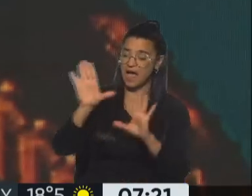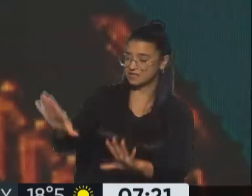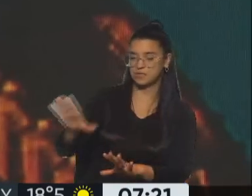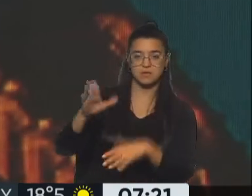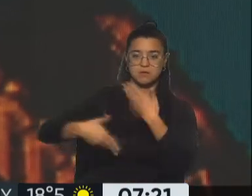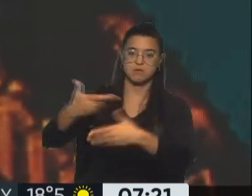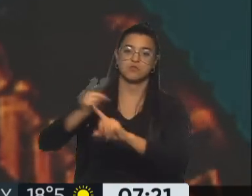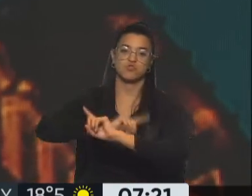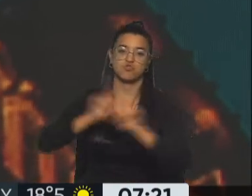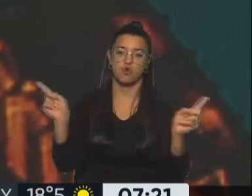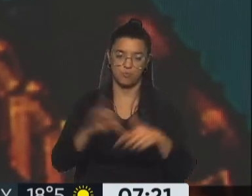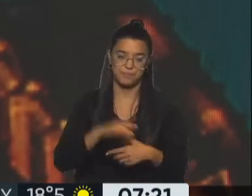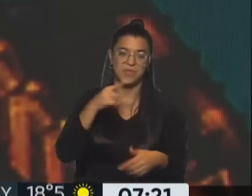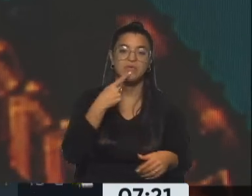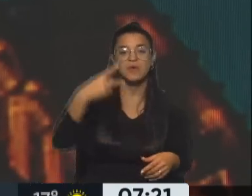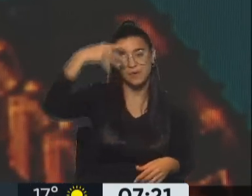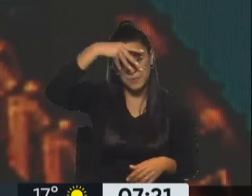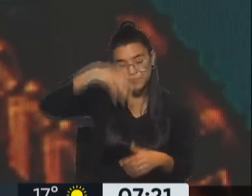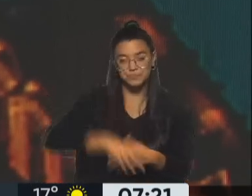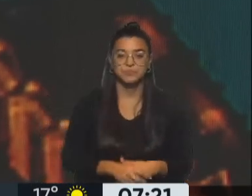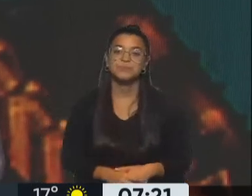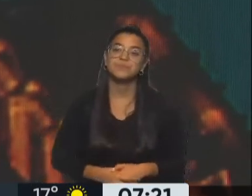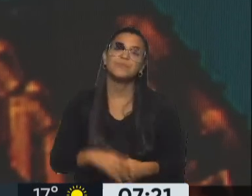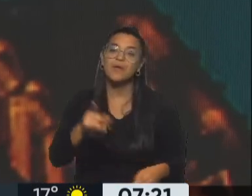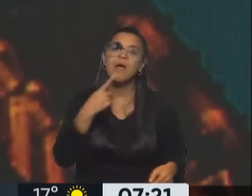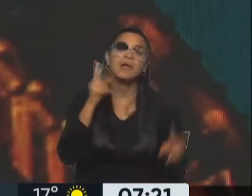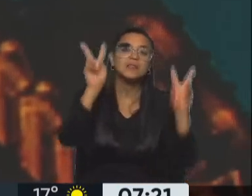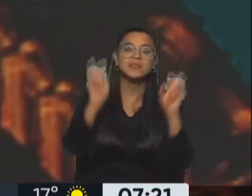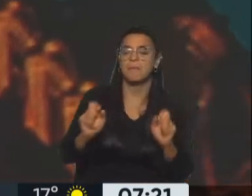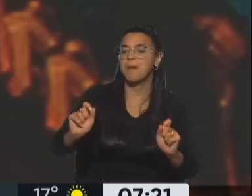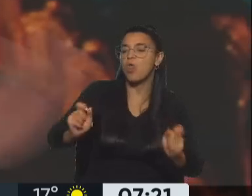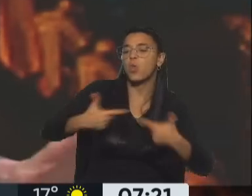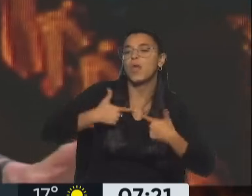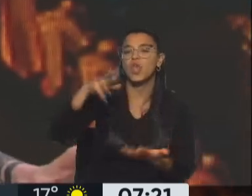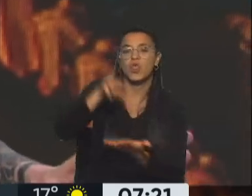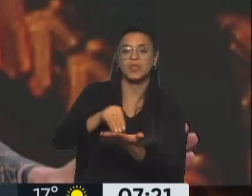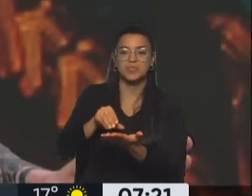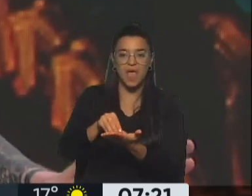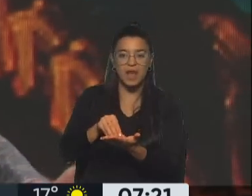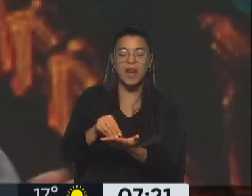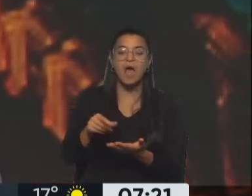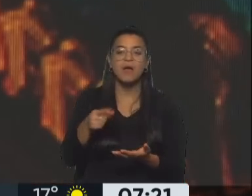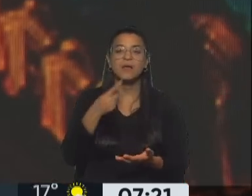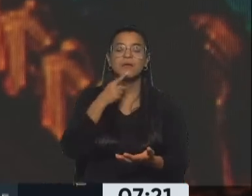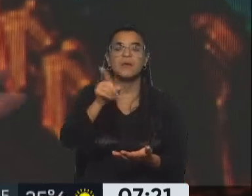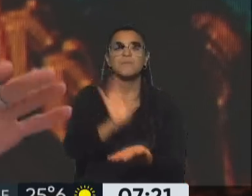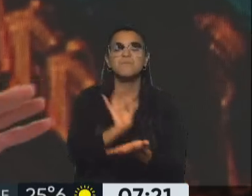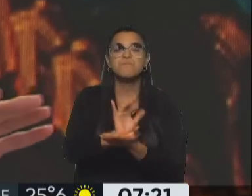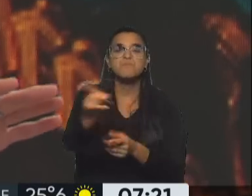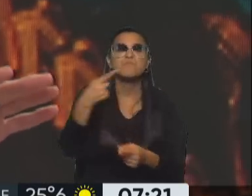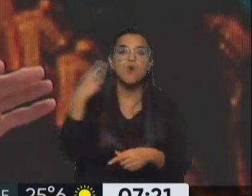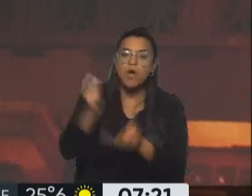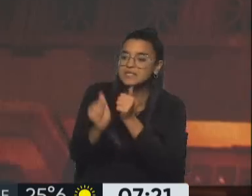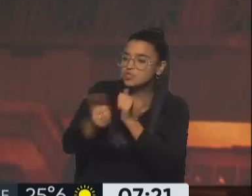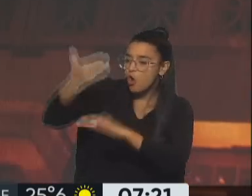no pasará, dice Patricia Bullrich. Hay un tema con el feudalismo, hay que repasar la historia para entender